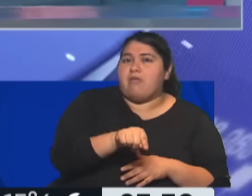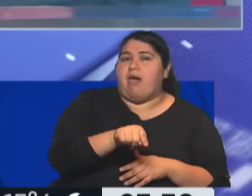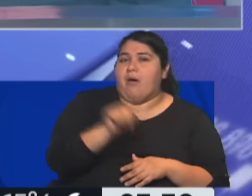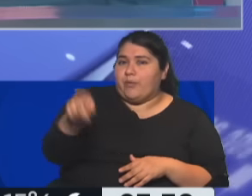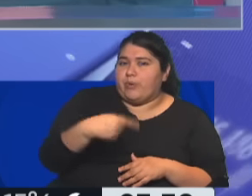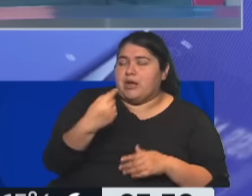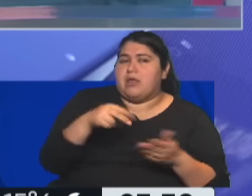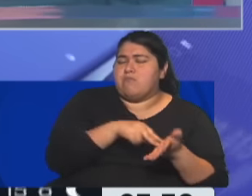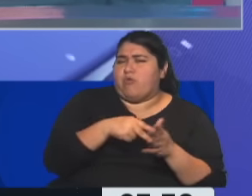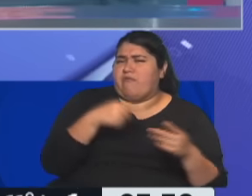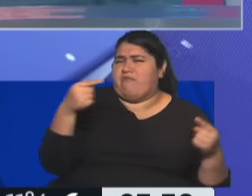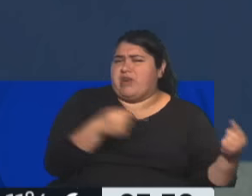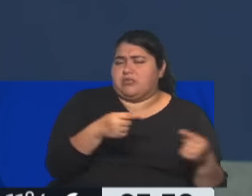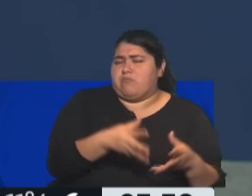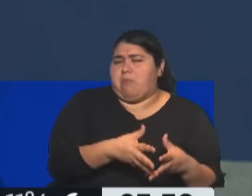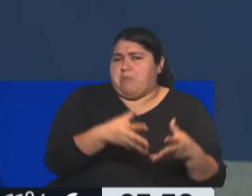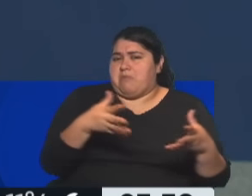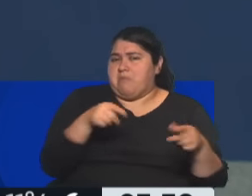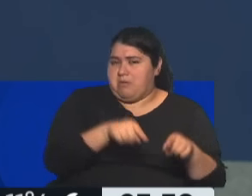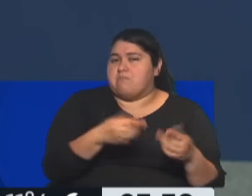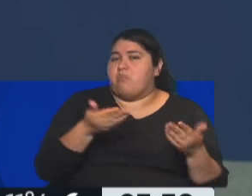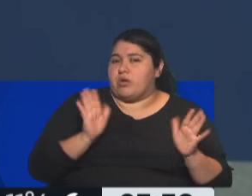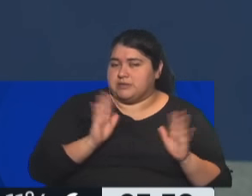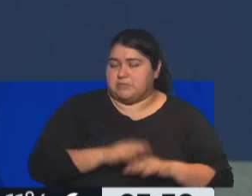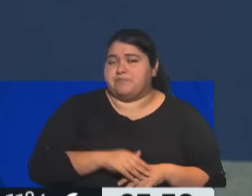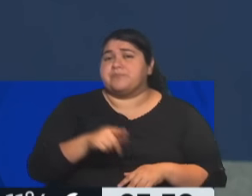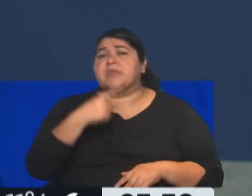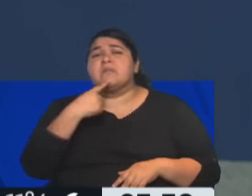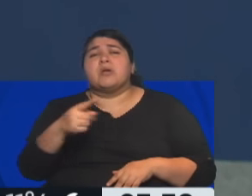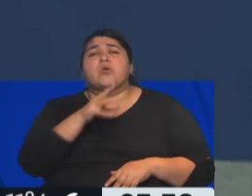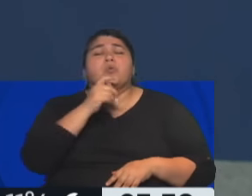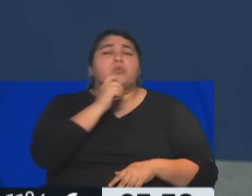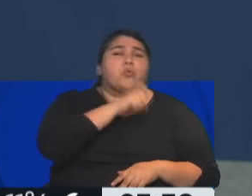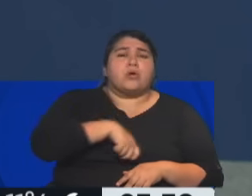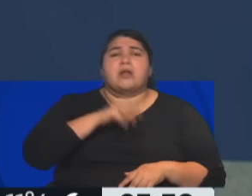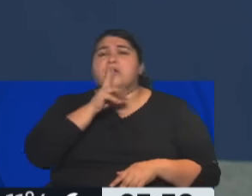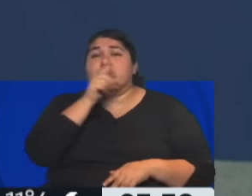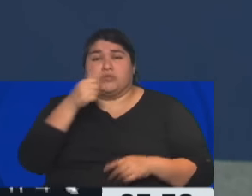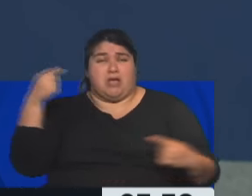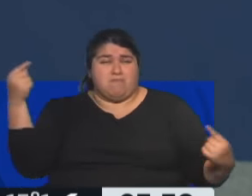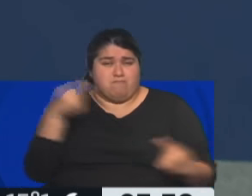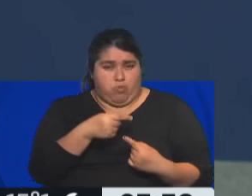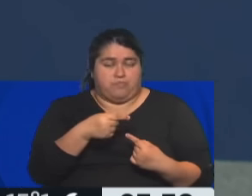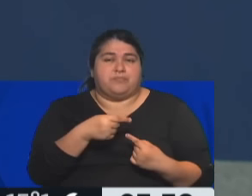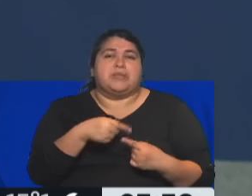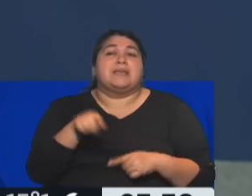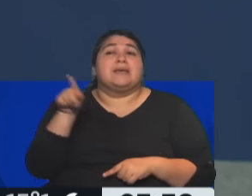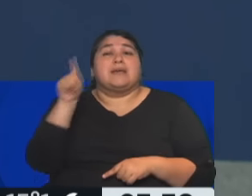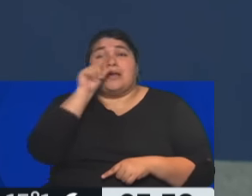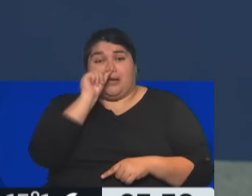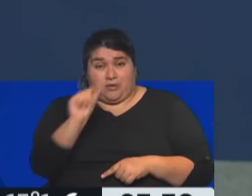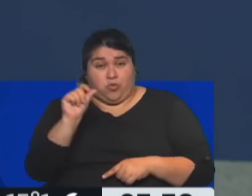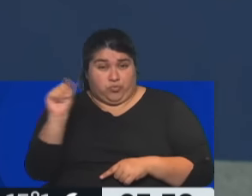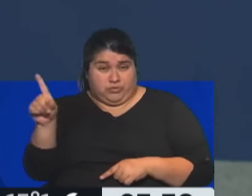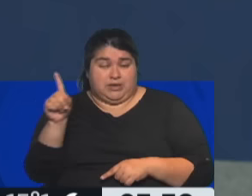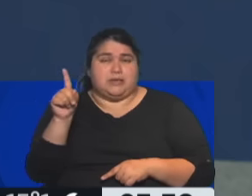conflicto. A ver, Martín, la guerra con Ucrania al propio Vladimir Putin, entre comillas, a ver, ¿le